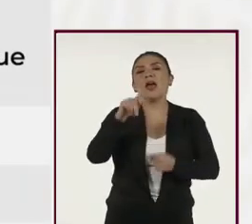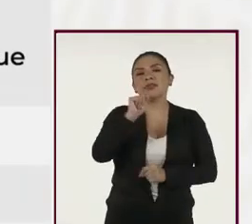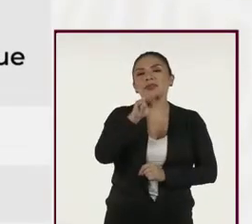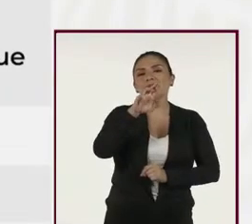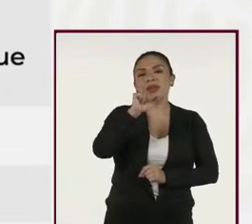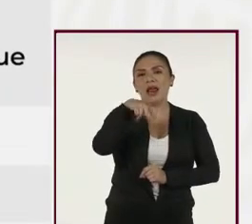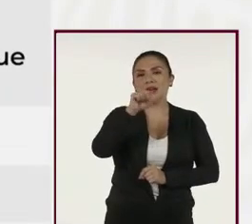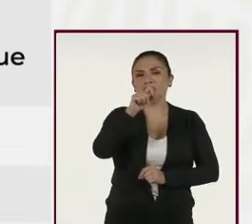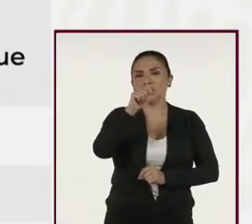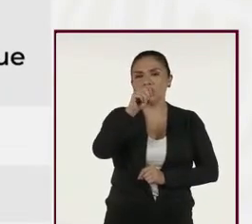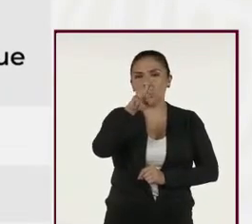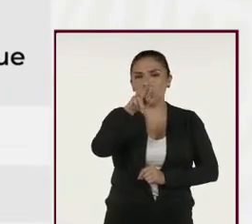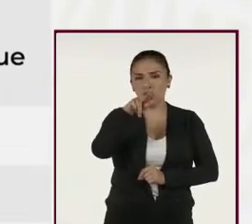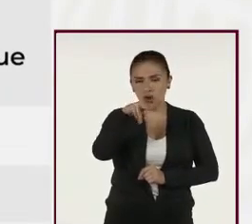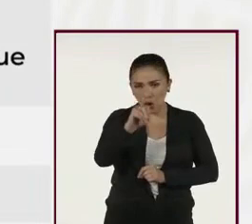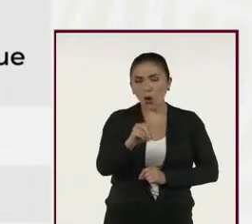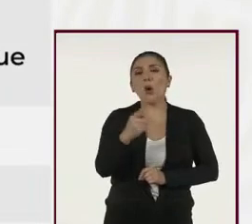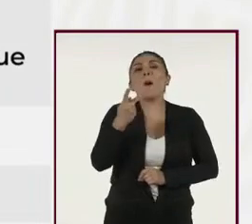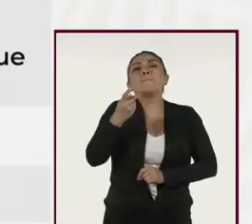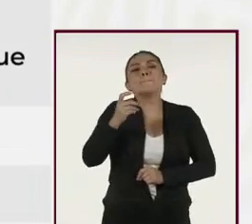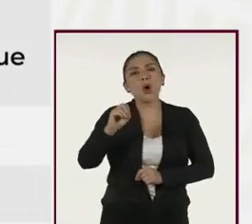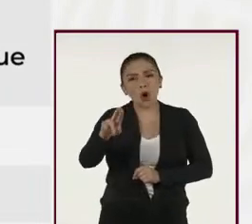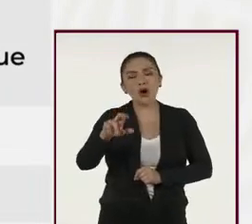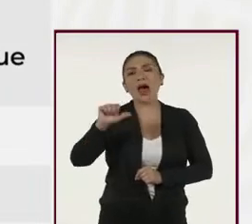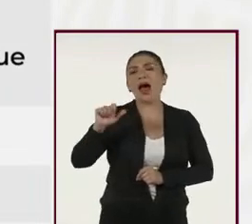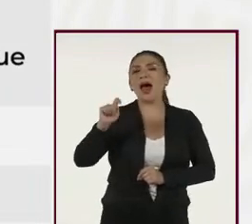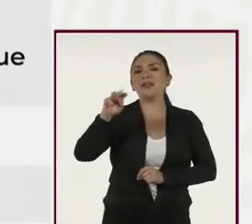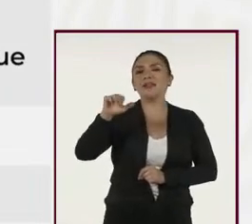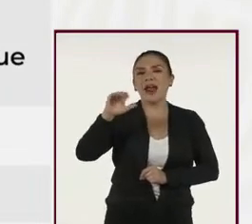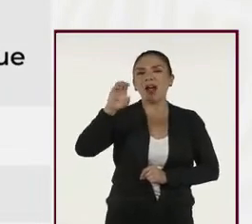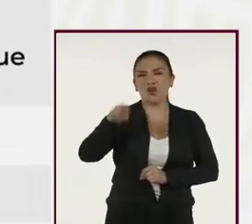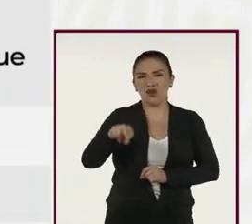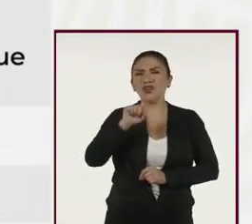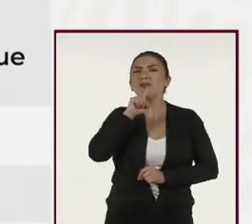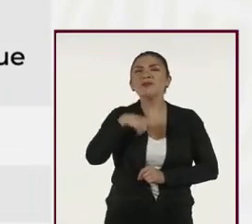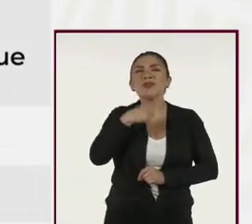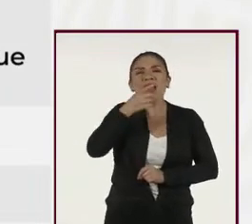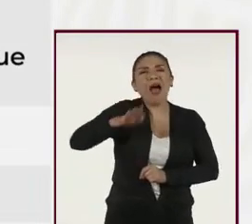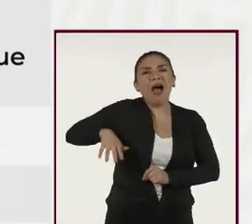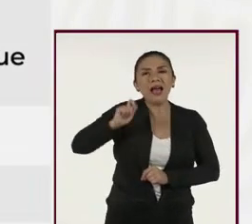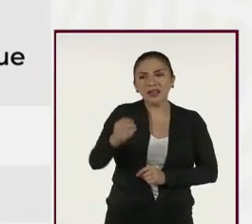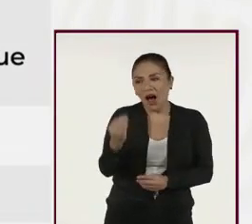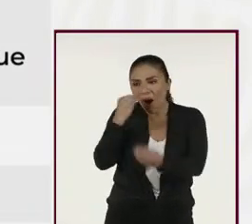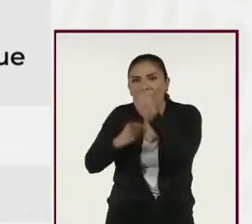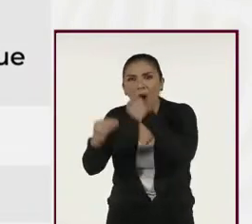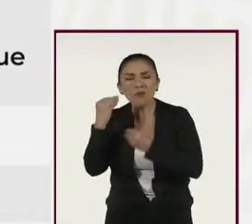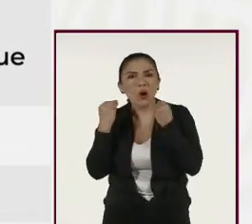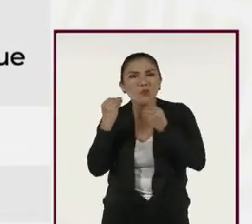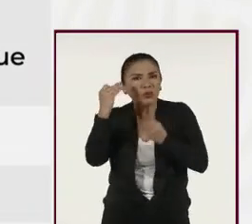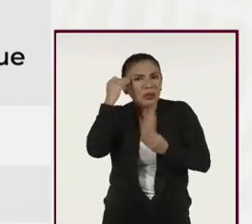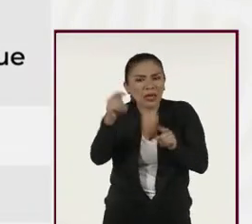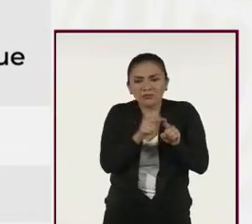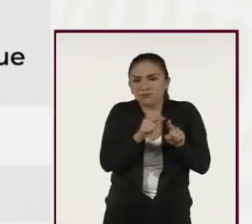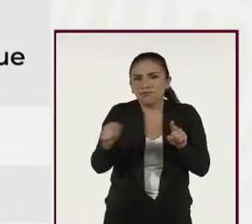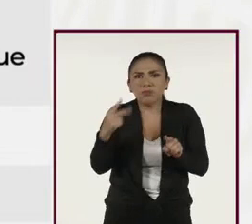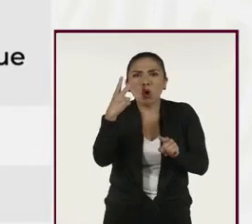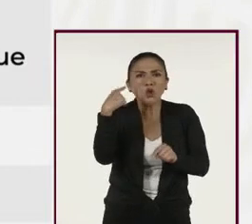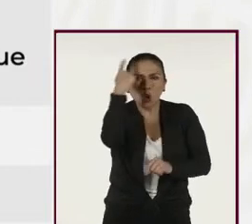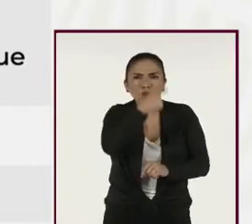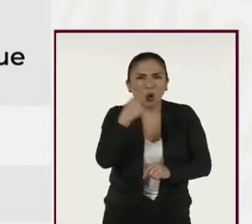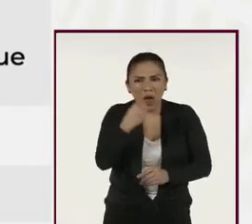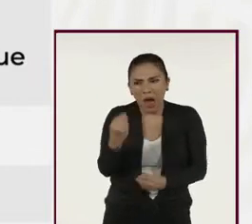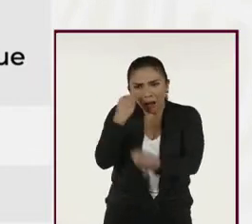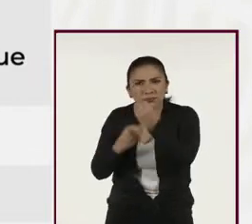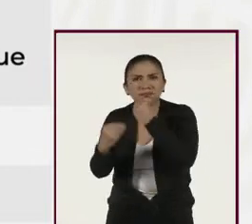trastorno por atracón se van a presentar estos atracones que platicábamos que es una ingesta excesiva durante un periodo aproximado de 2